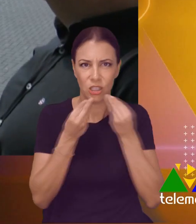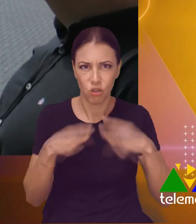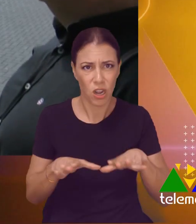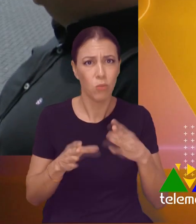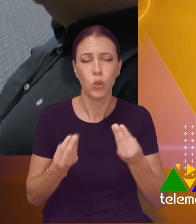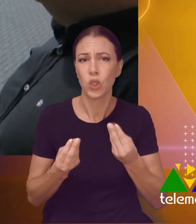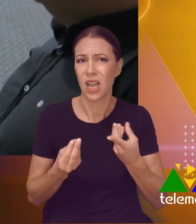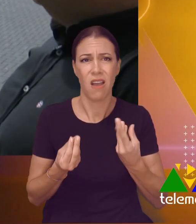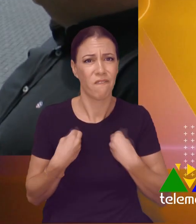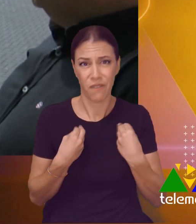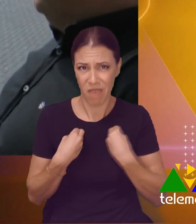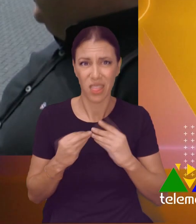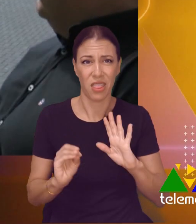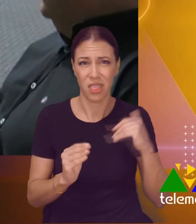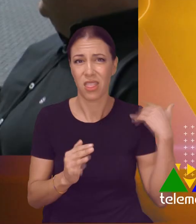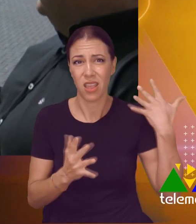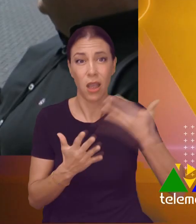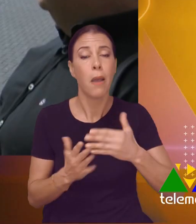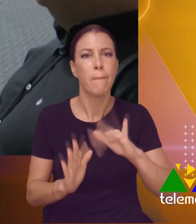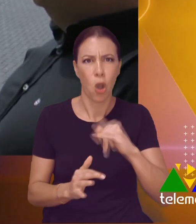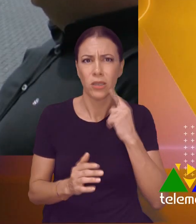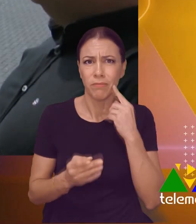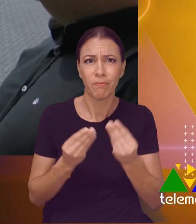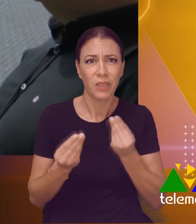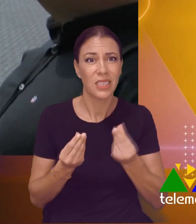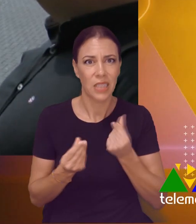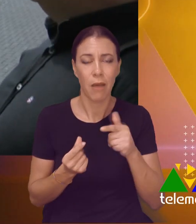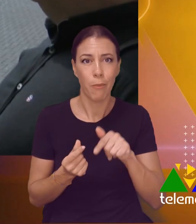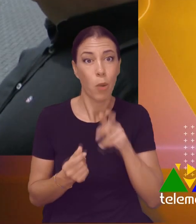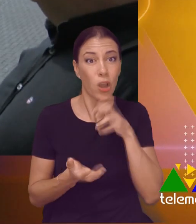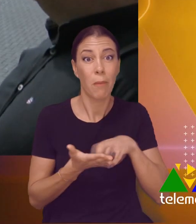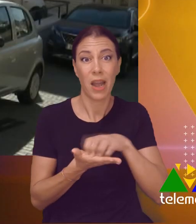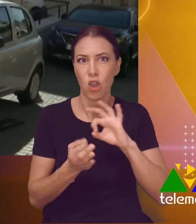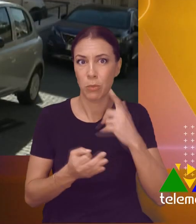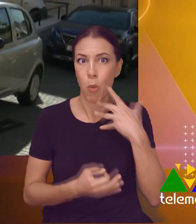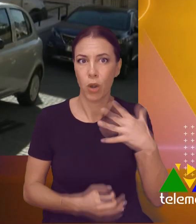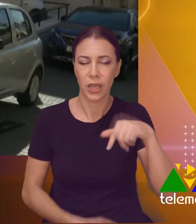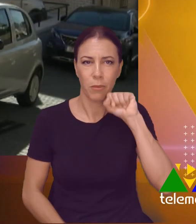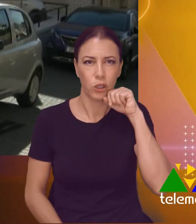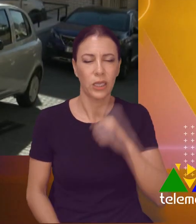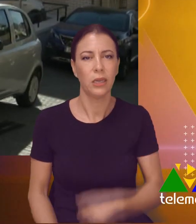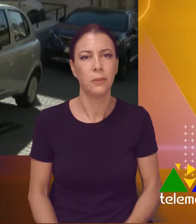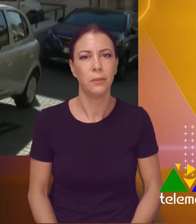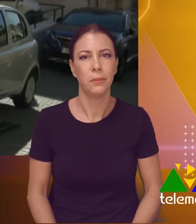mucha vivencia detrás. Sí, ¿no? Claro, y que conserva todavía ese sabor todavía ese toque de los barrios populares motrileños.